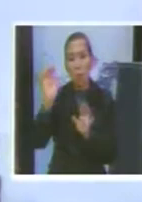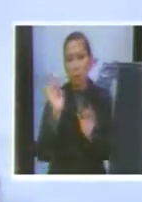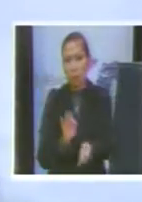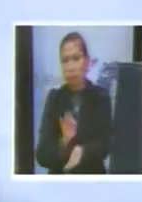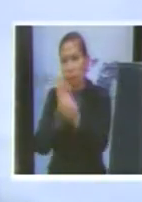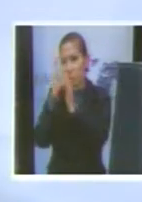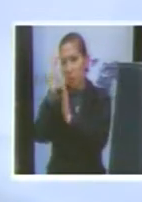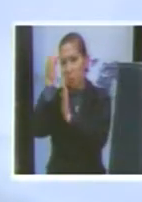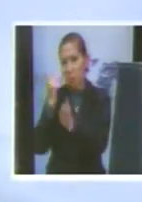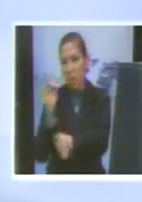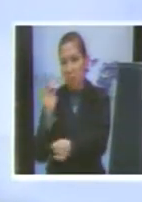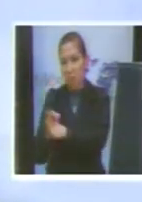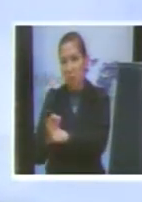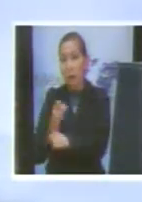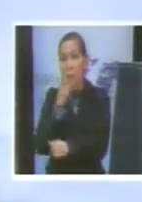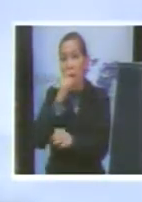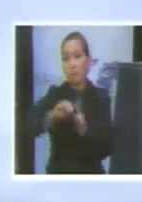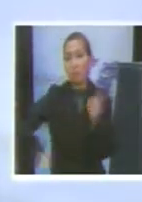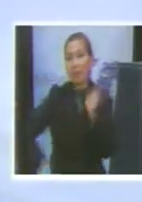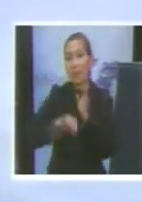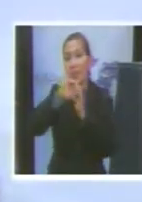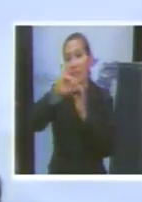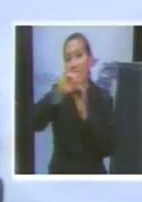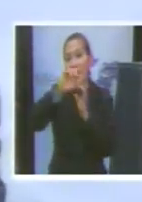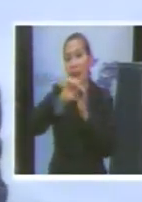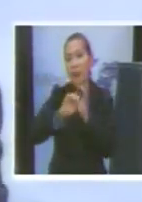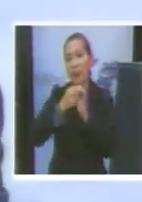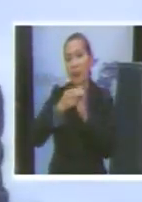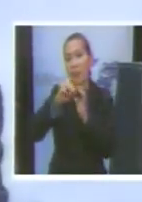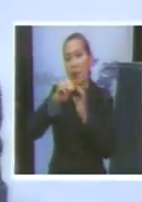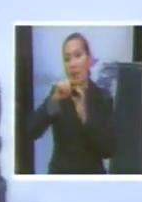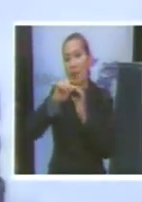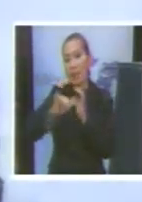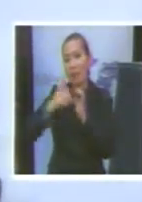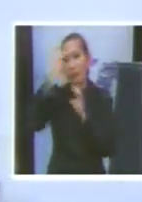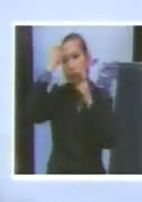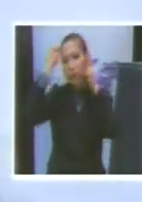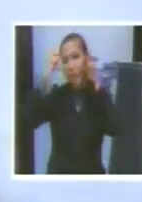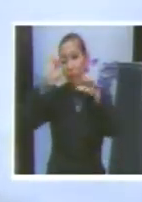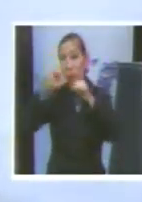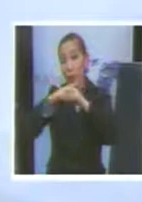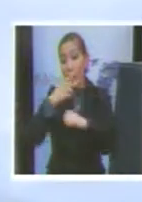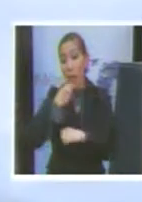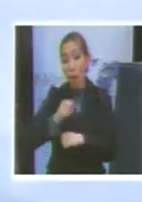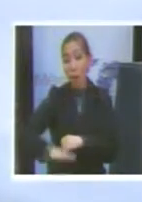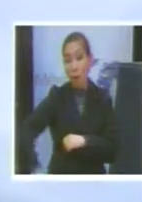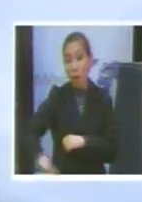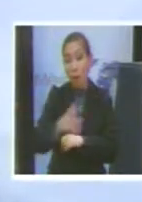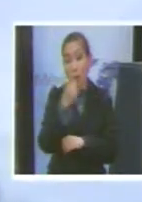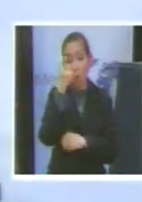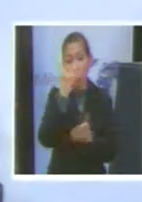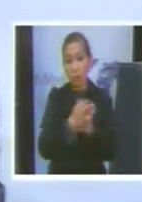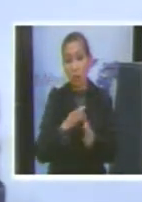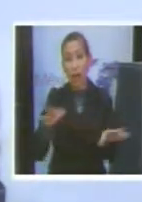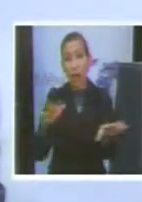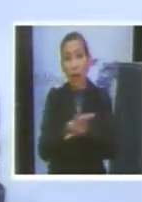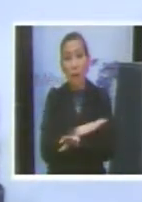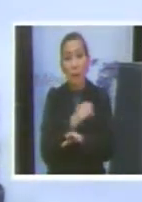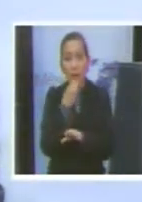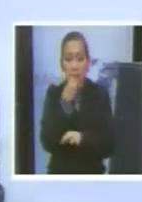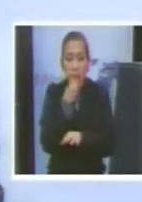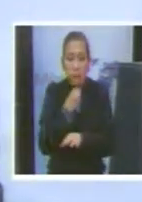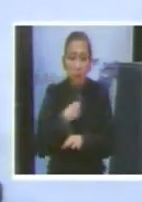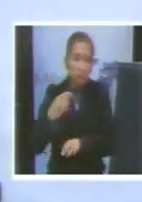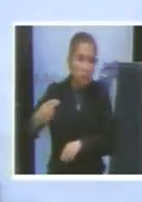para fortalecerla. Como dijo Jean Monnet, cofundador del sueño europeo, los hombres solo aceptan el cambio resignados